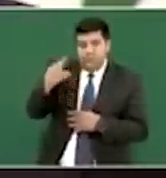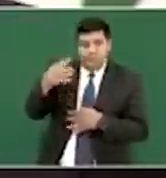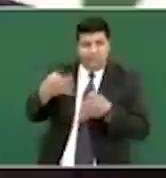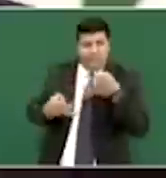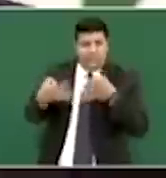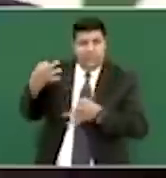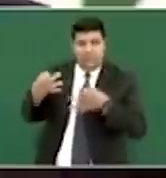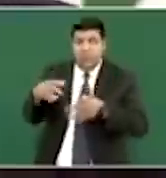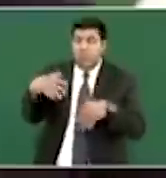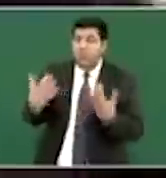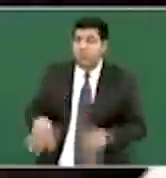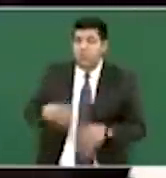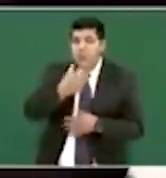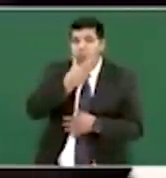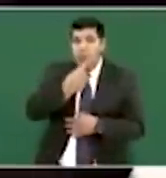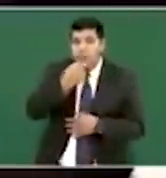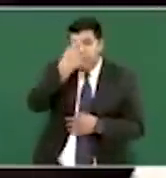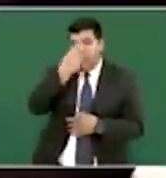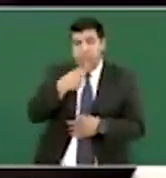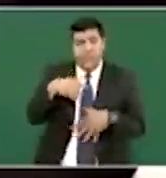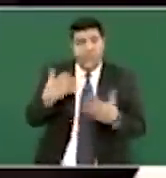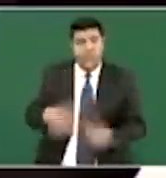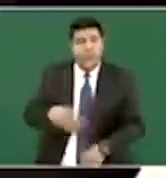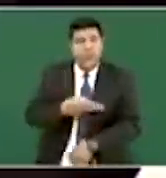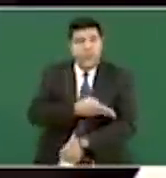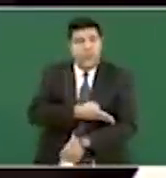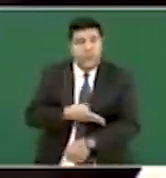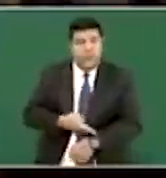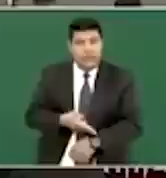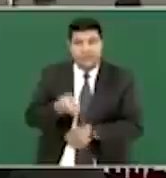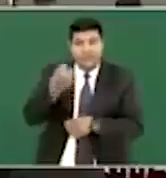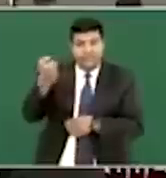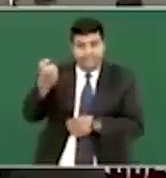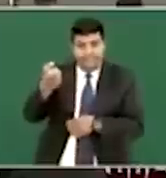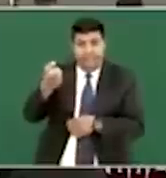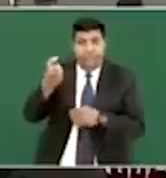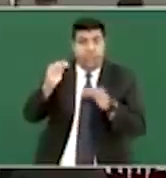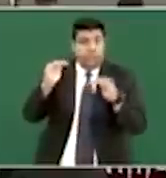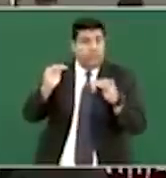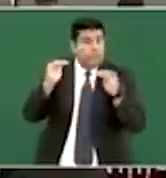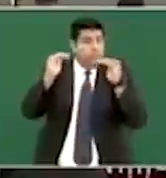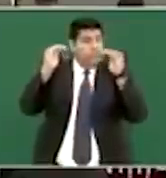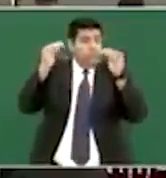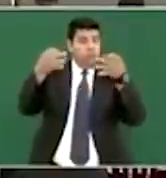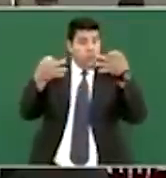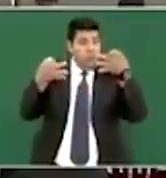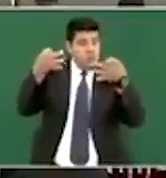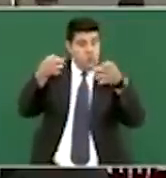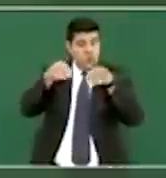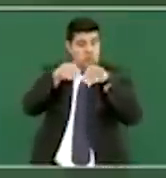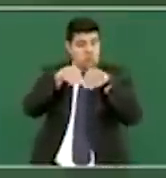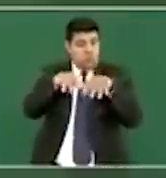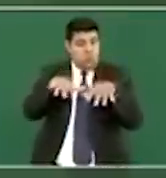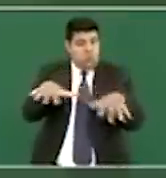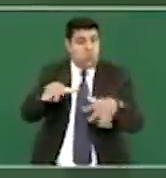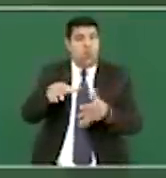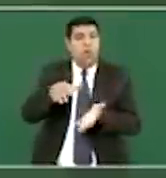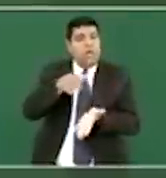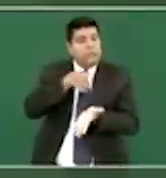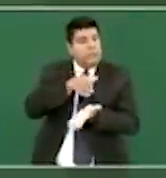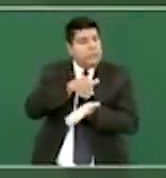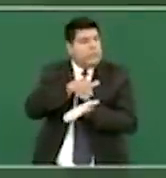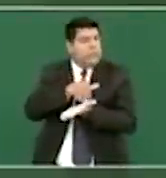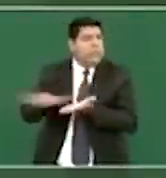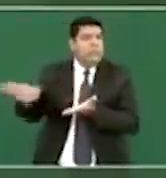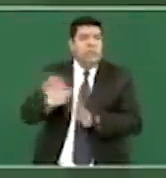mucho, o sea, también para que de arriba hacia abajo se limpie el Poder Judicial.